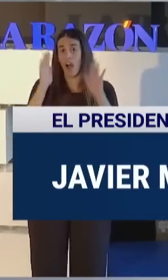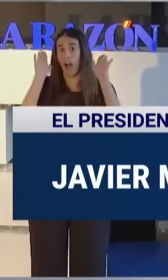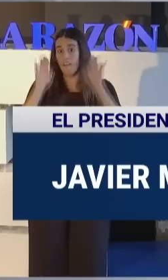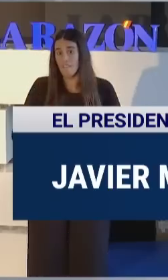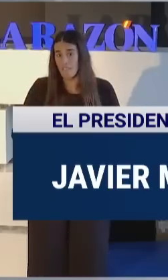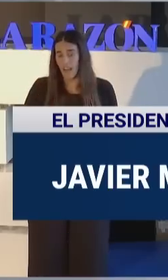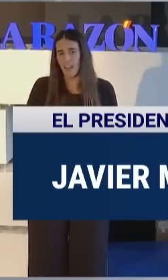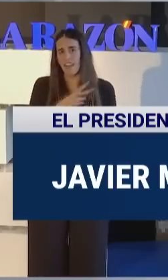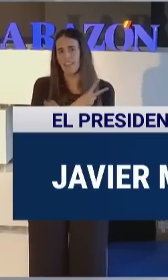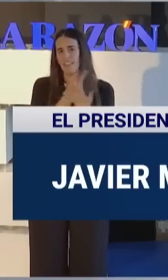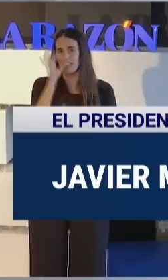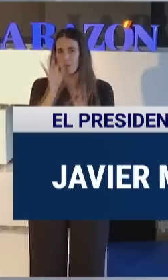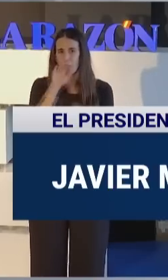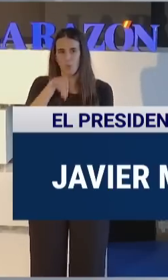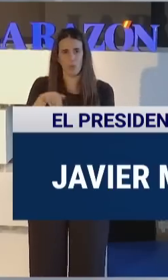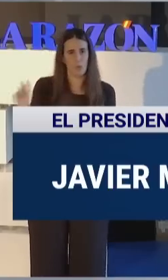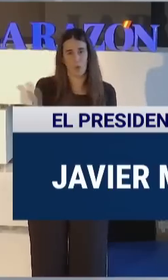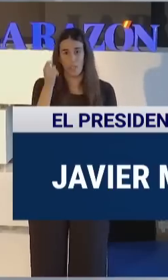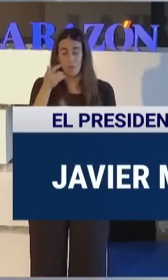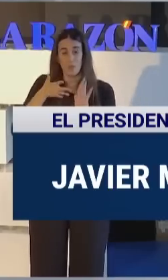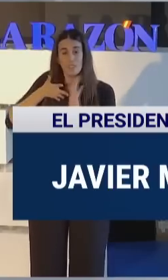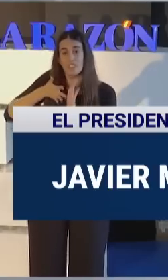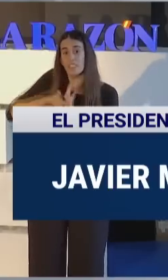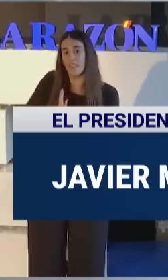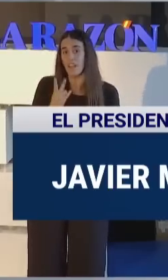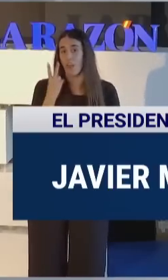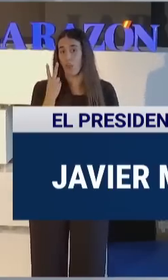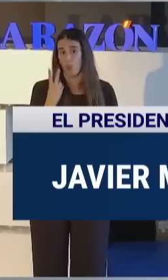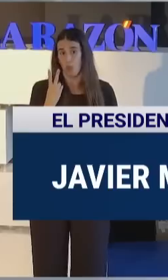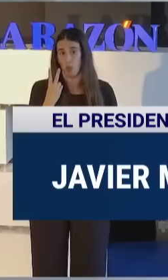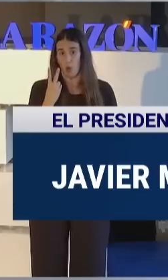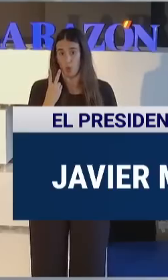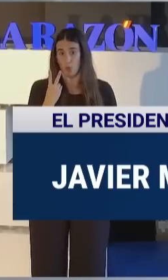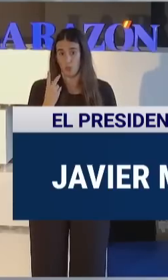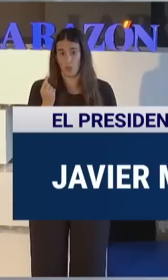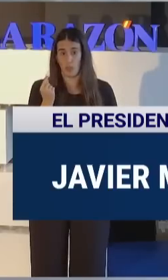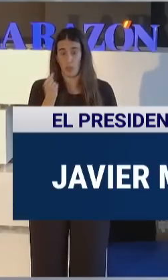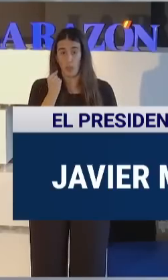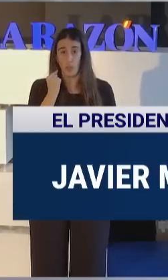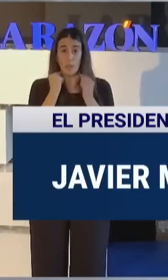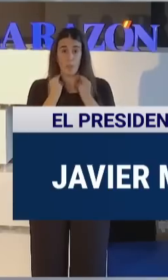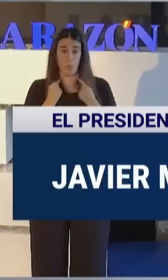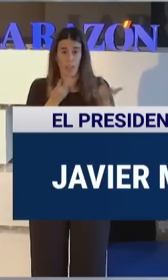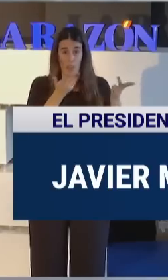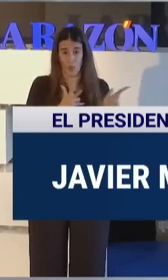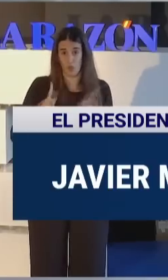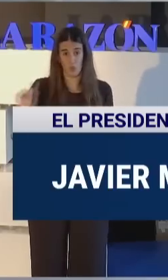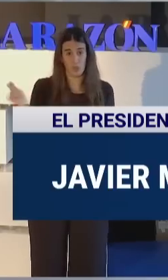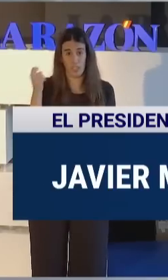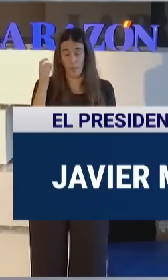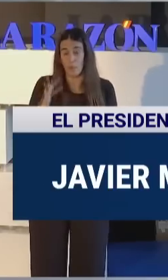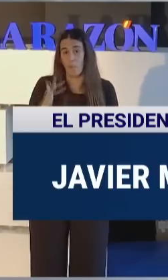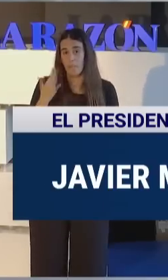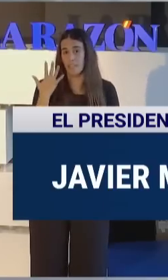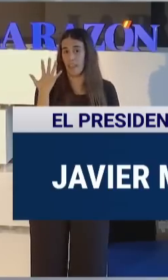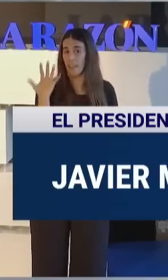el 17% de los votos. Conseguimos dos bancas de diputado nacional, 5